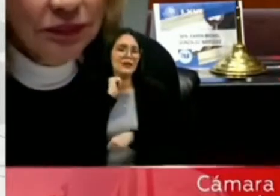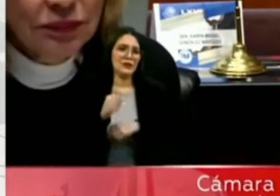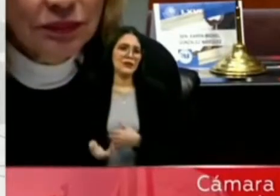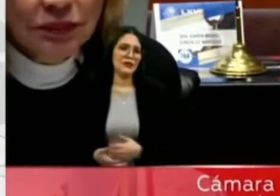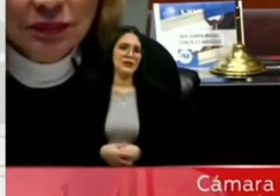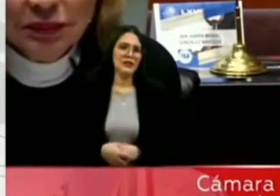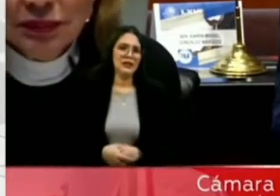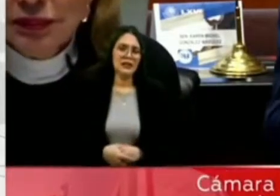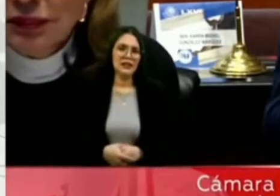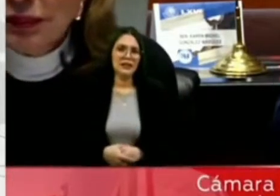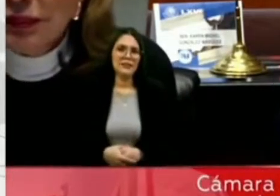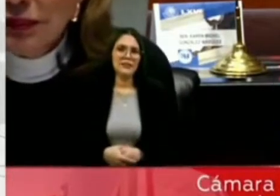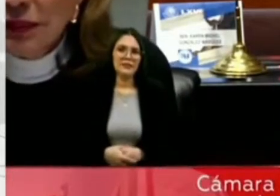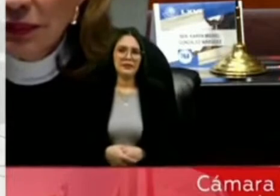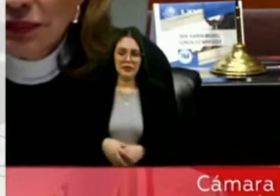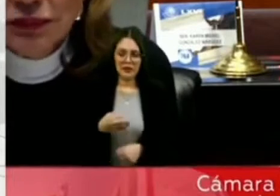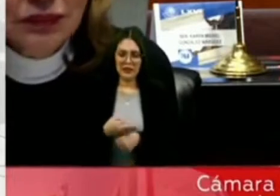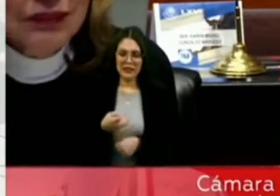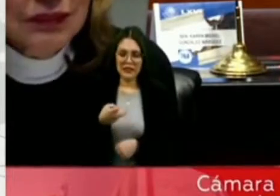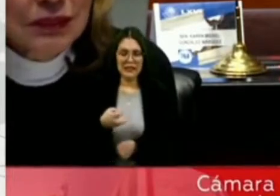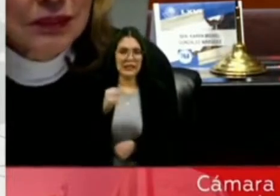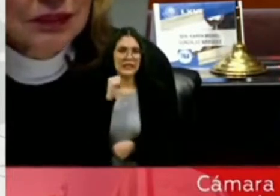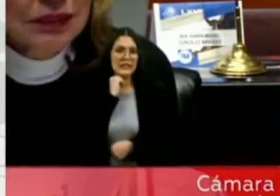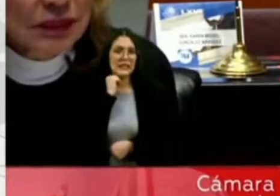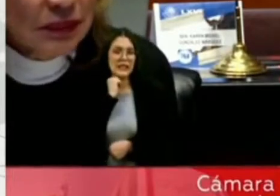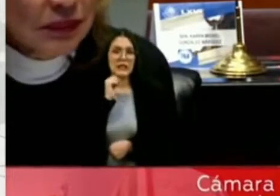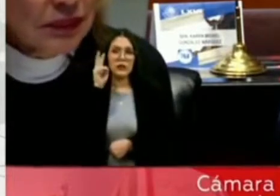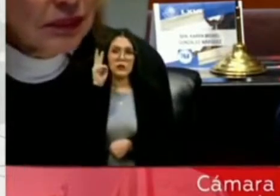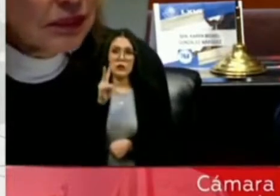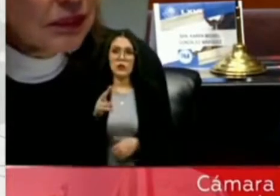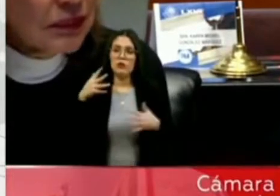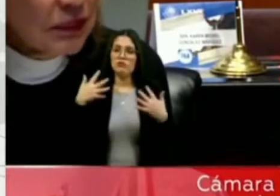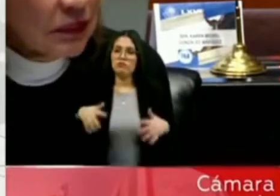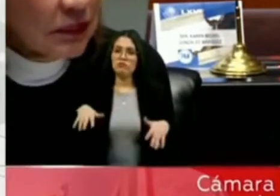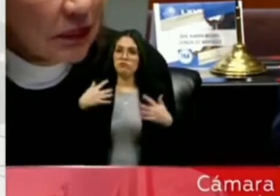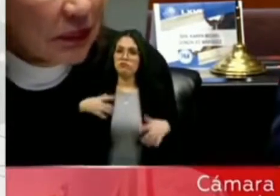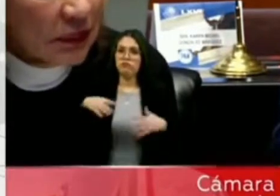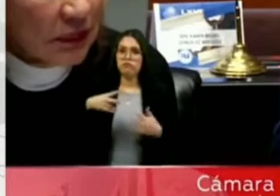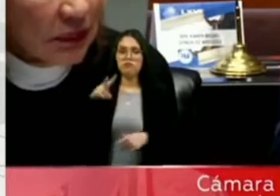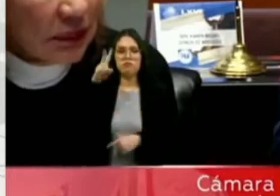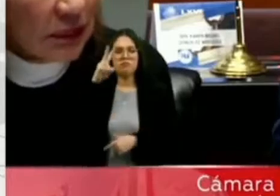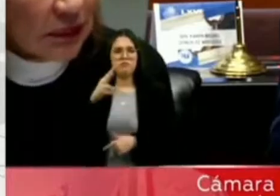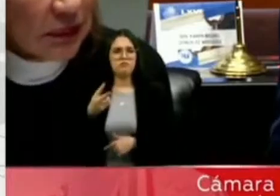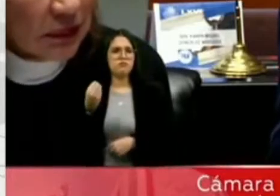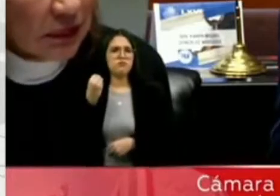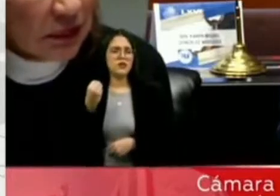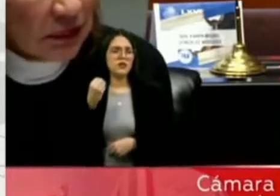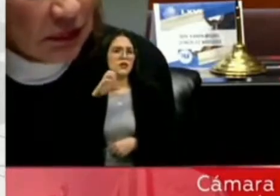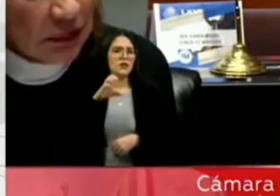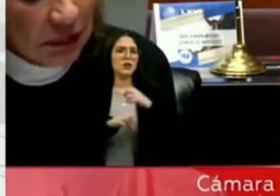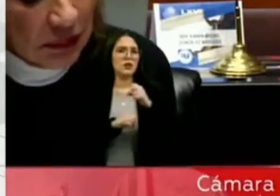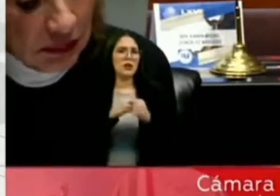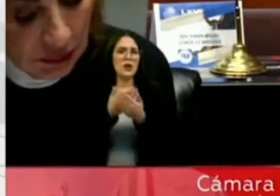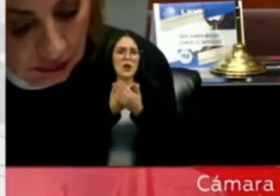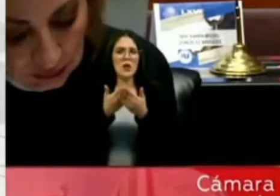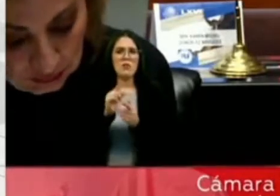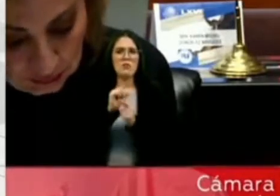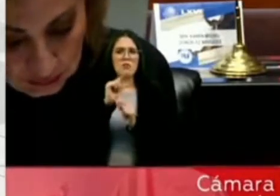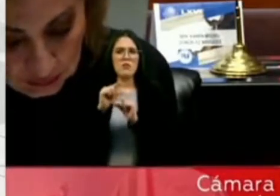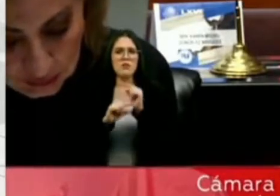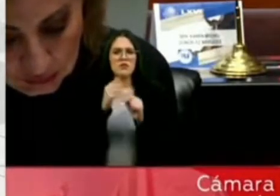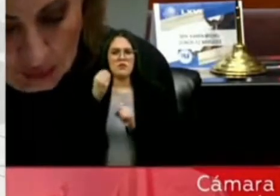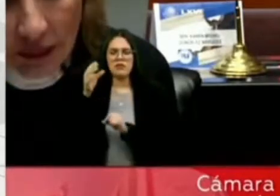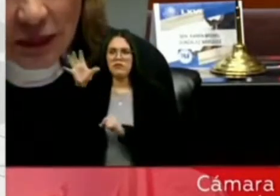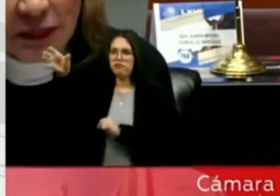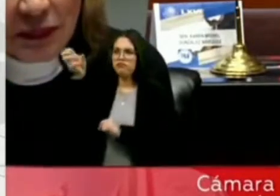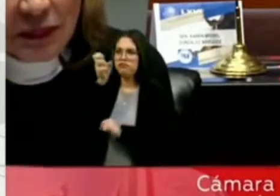sesión está siendo gravemente empañada con